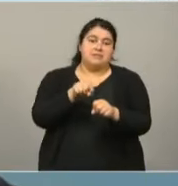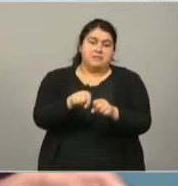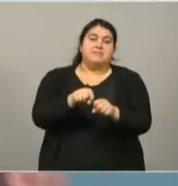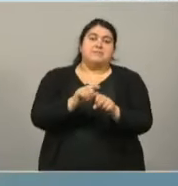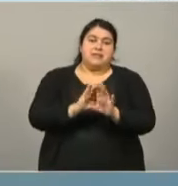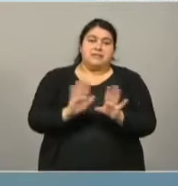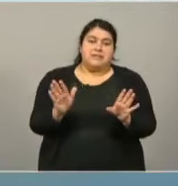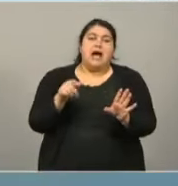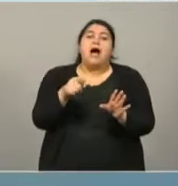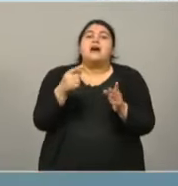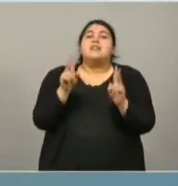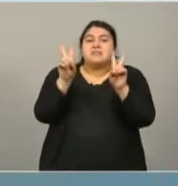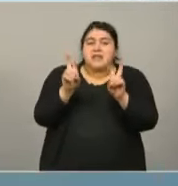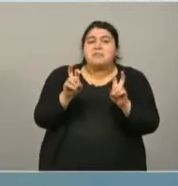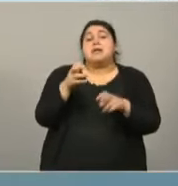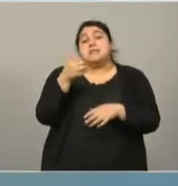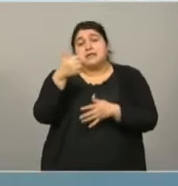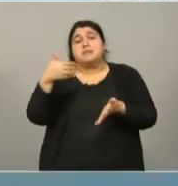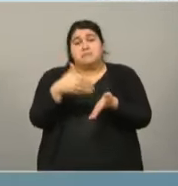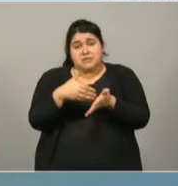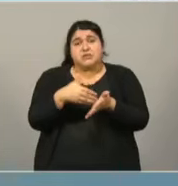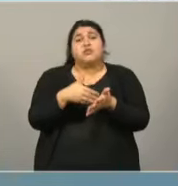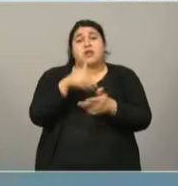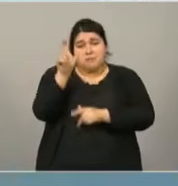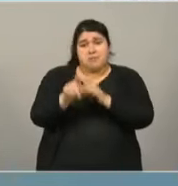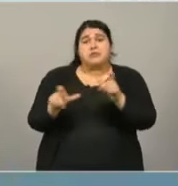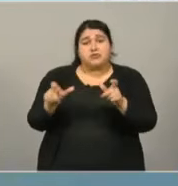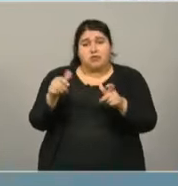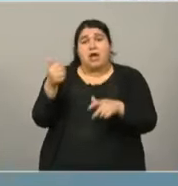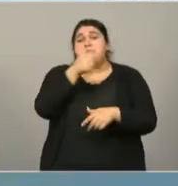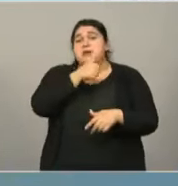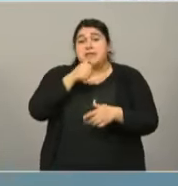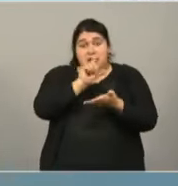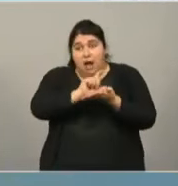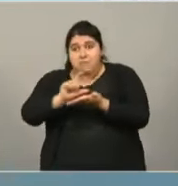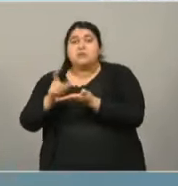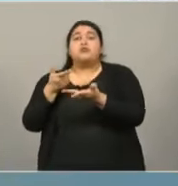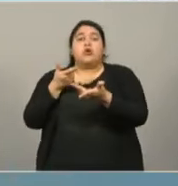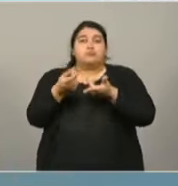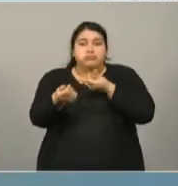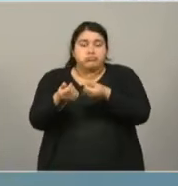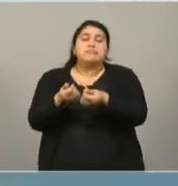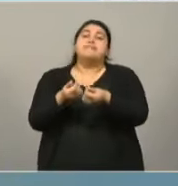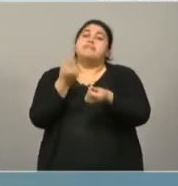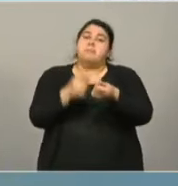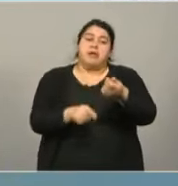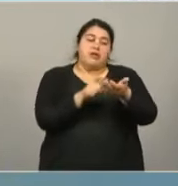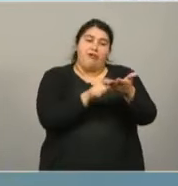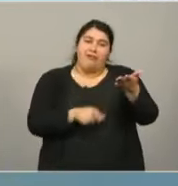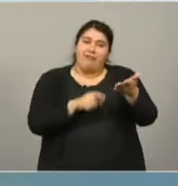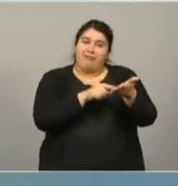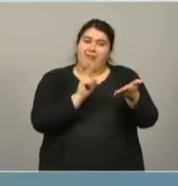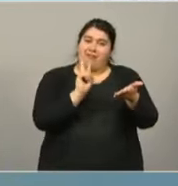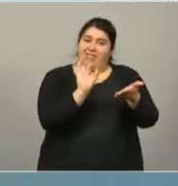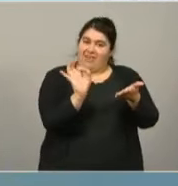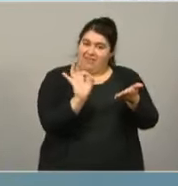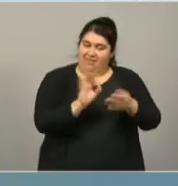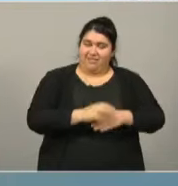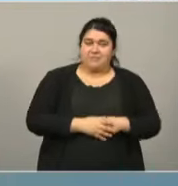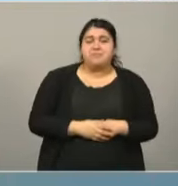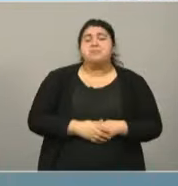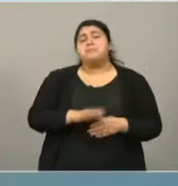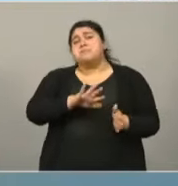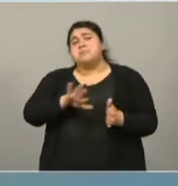concretos de qué estamos hablando 6,00000 boner enes acceden a medicamentos sin receta bueno Cómo son las el